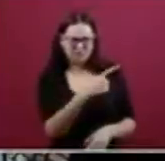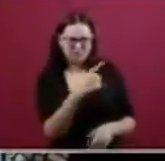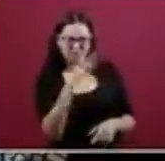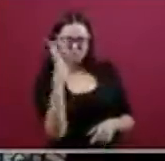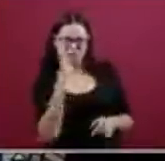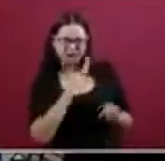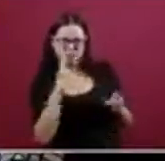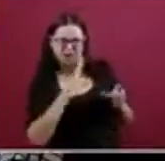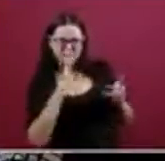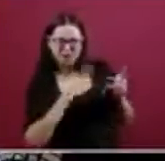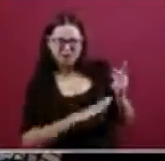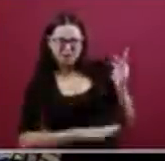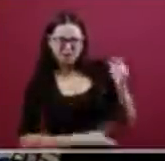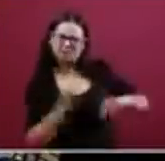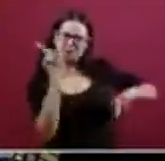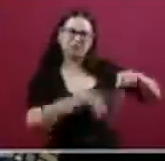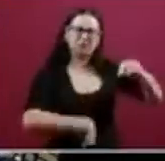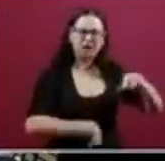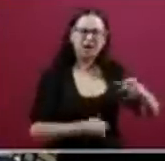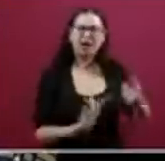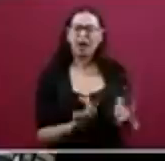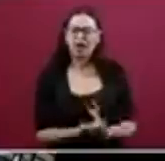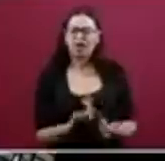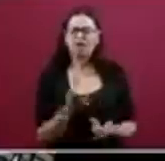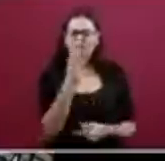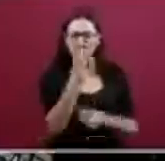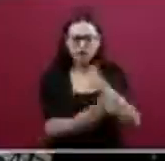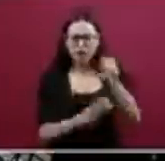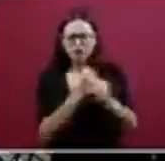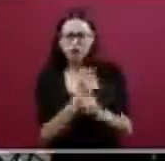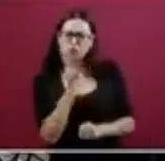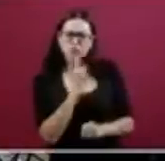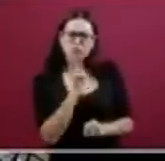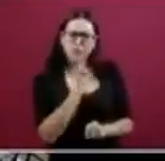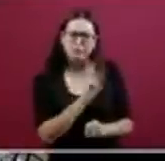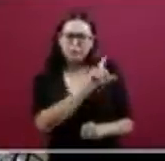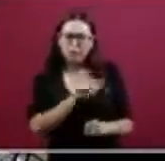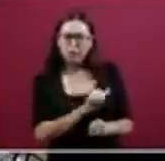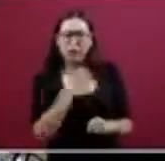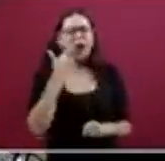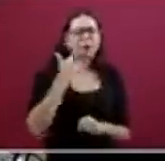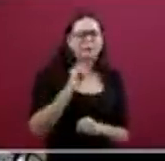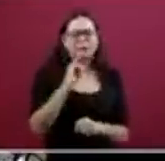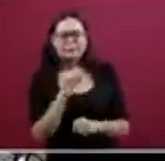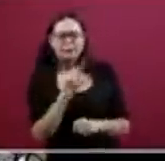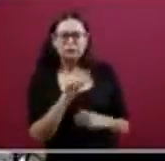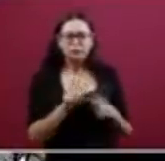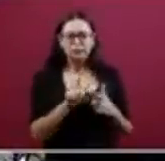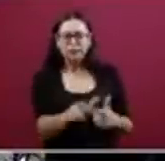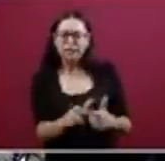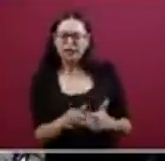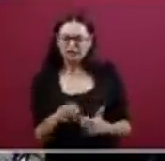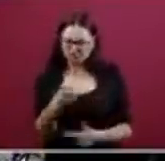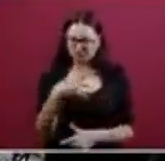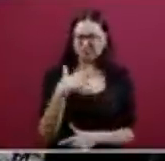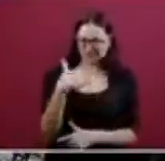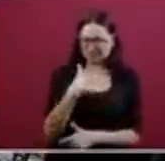de 2 años para revisar la revocación de mandato? Y también preguntarle, hubo unos